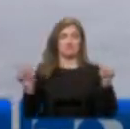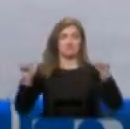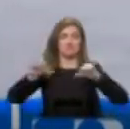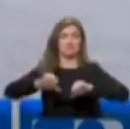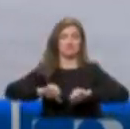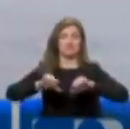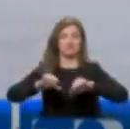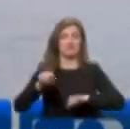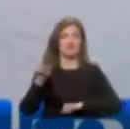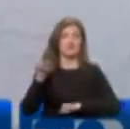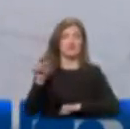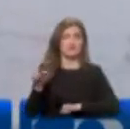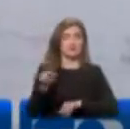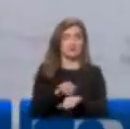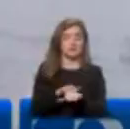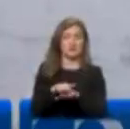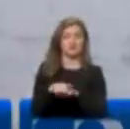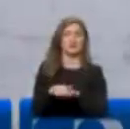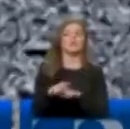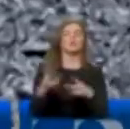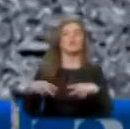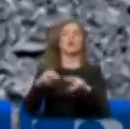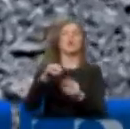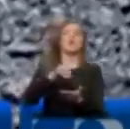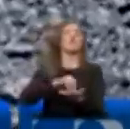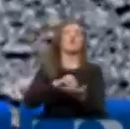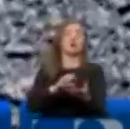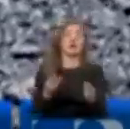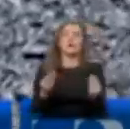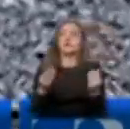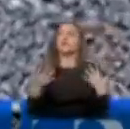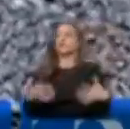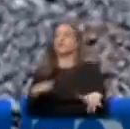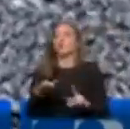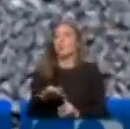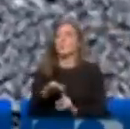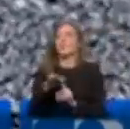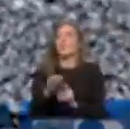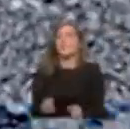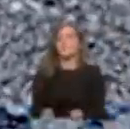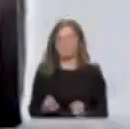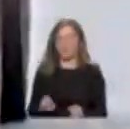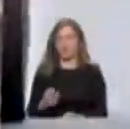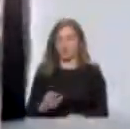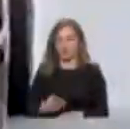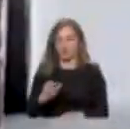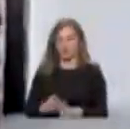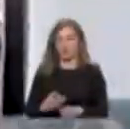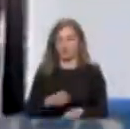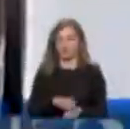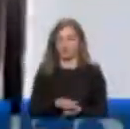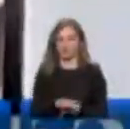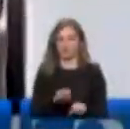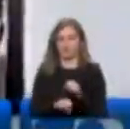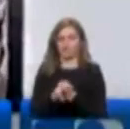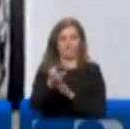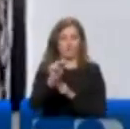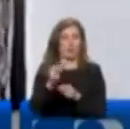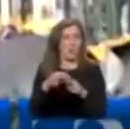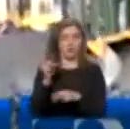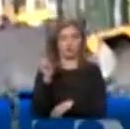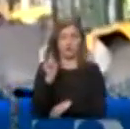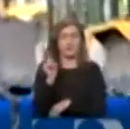malo. El tipo de asfalto que se está valorando colocar es un pavimento rígido para que la duración sea mayor, aunque el costo podría